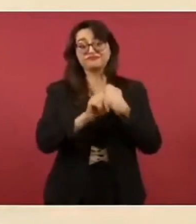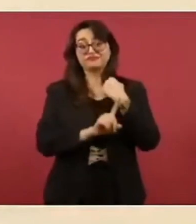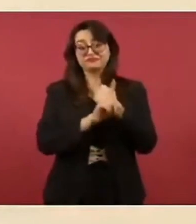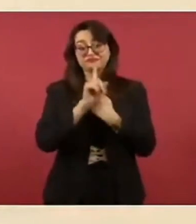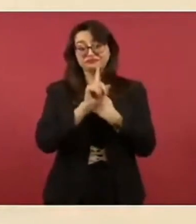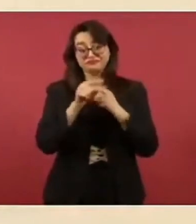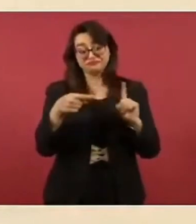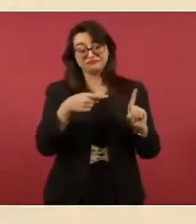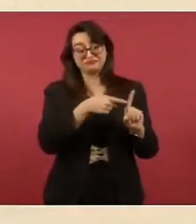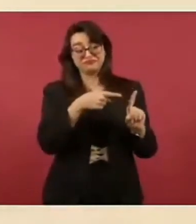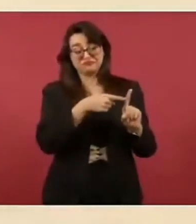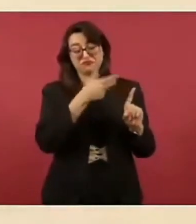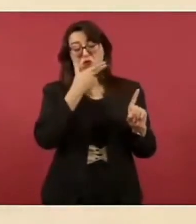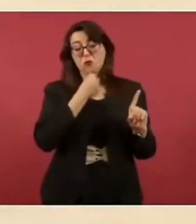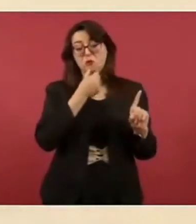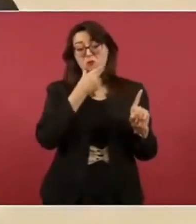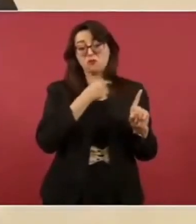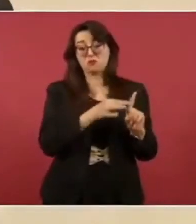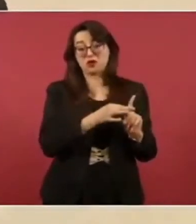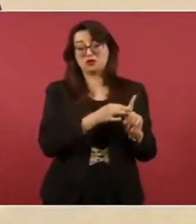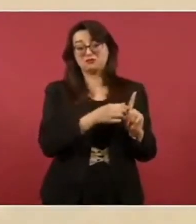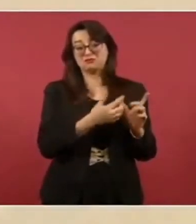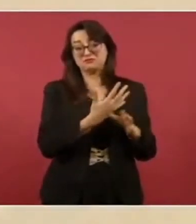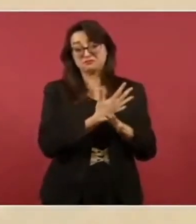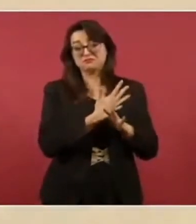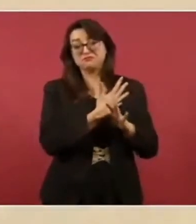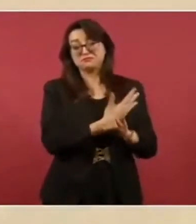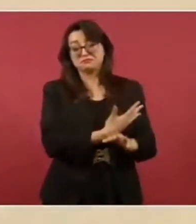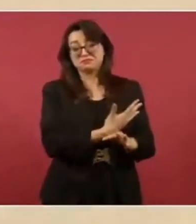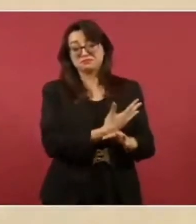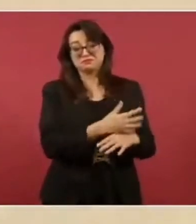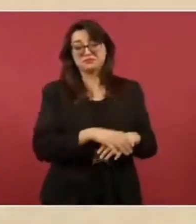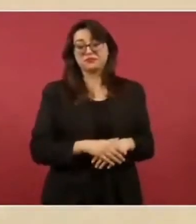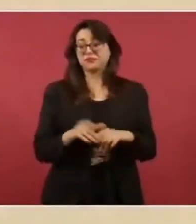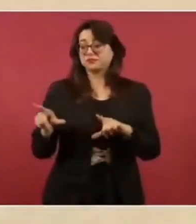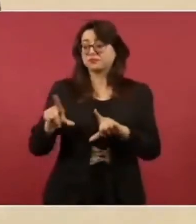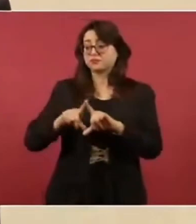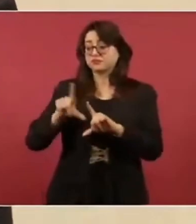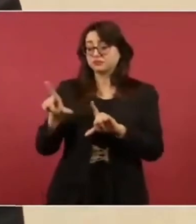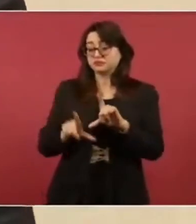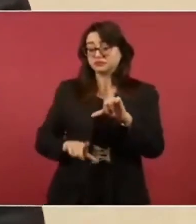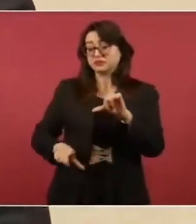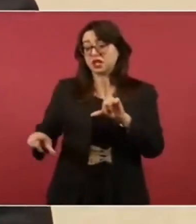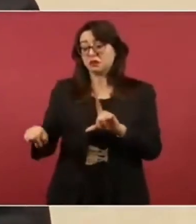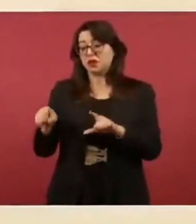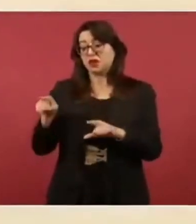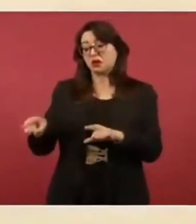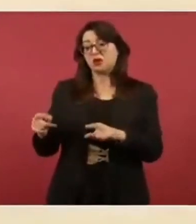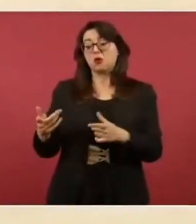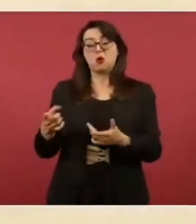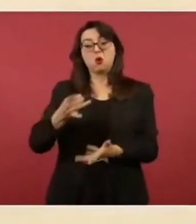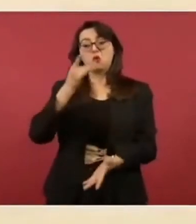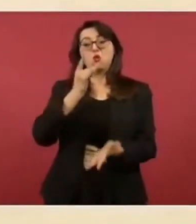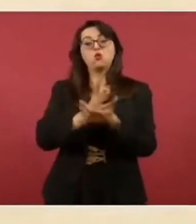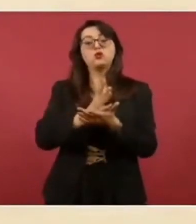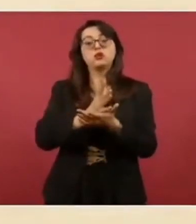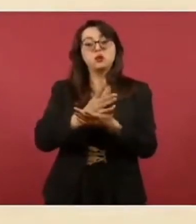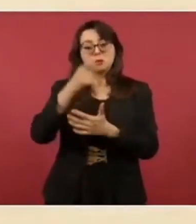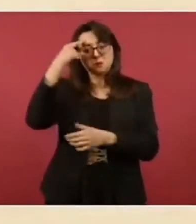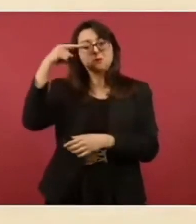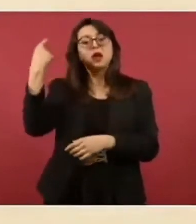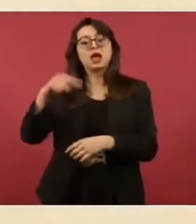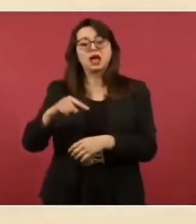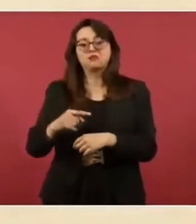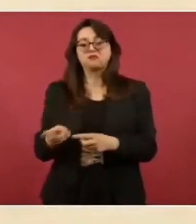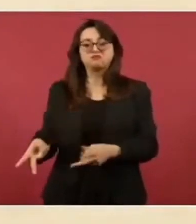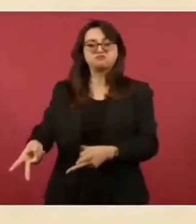señalaba Daniels, que los mexicanos nacieron para enriquecer a extranjeros y que Dios